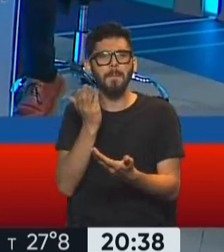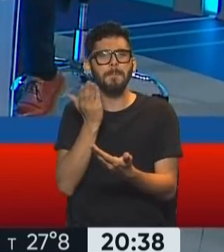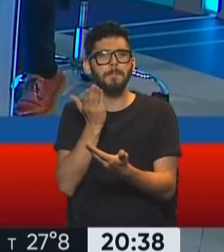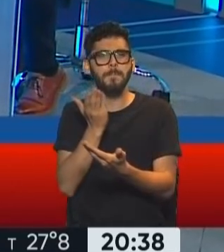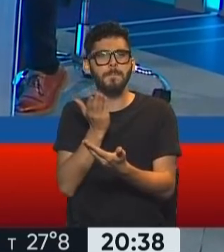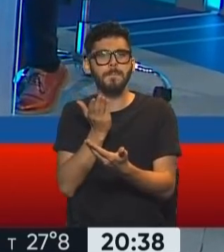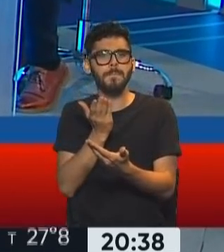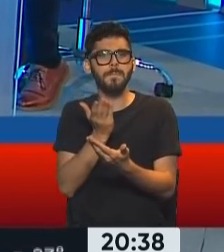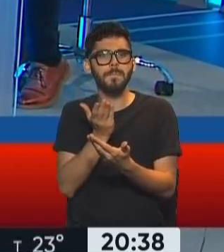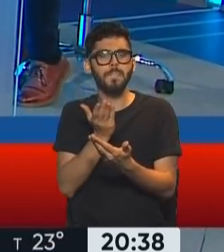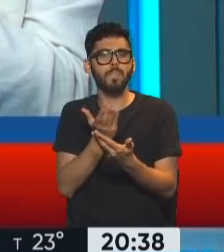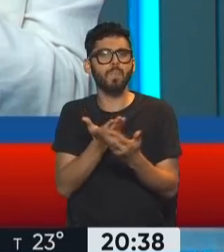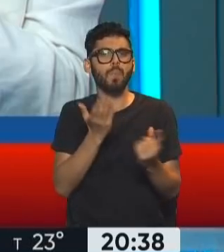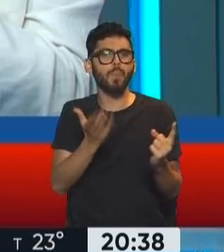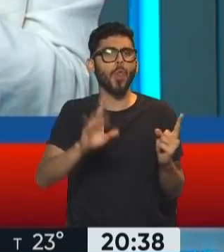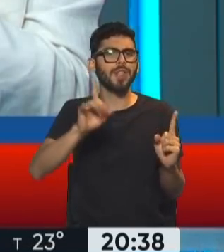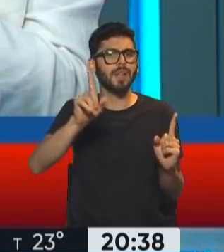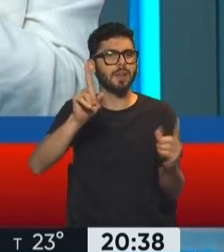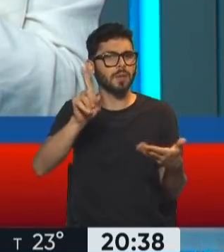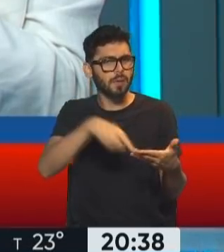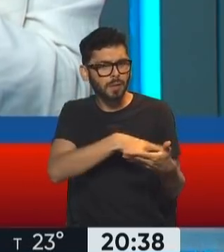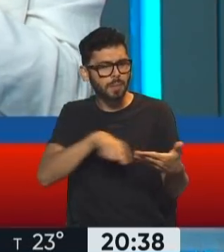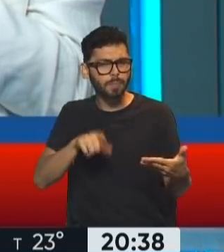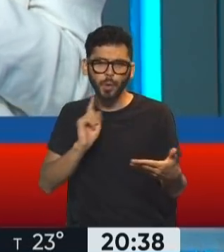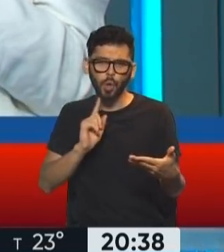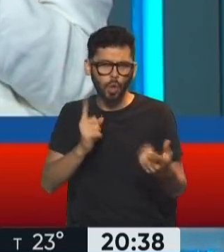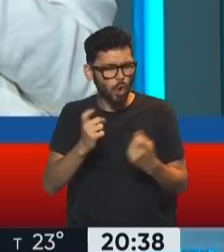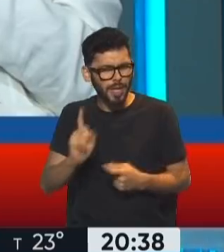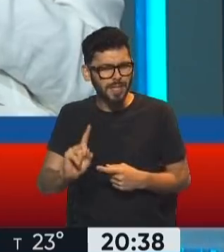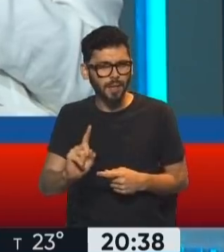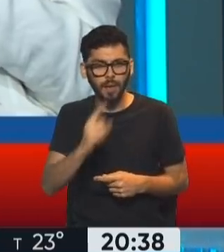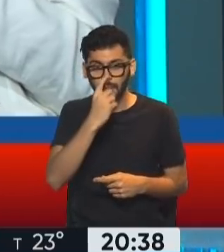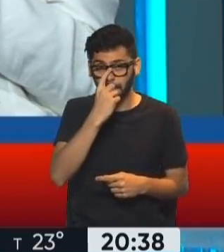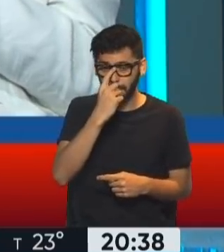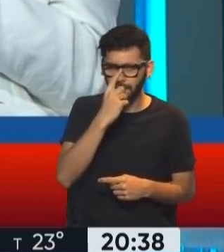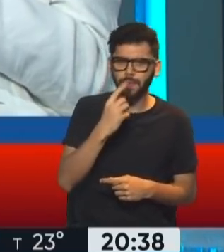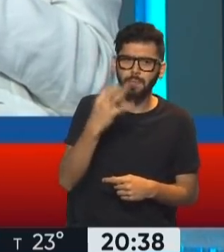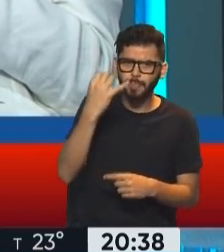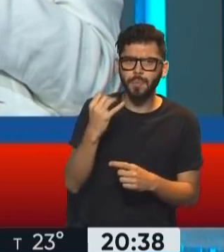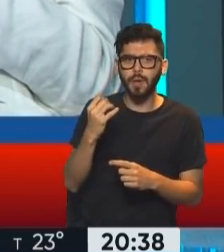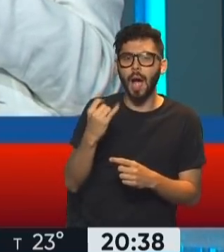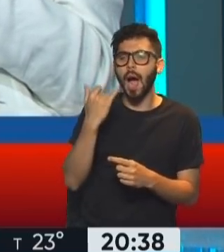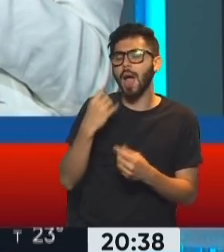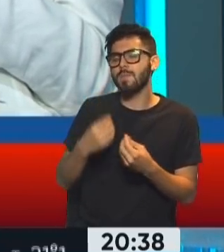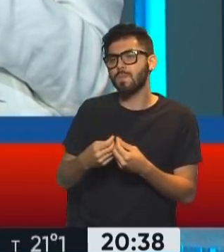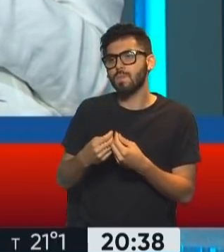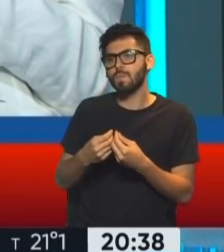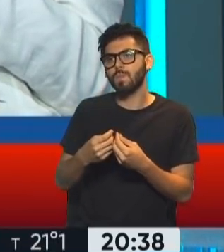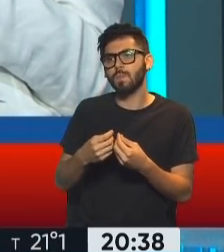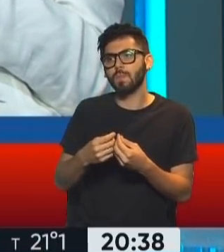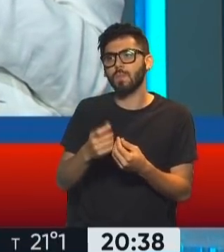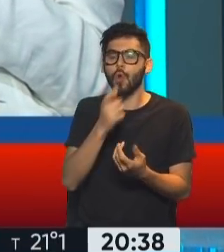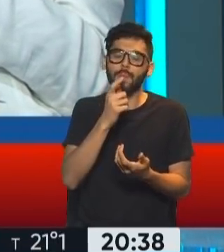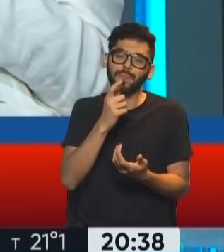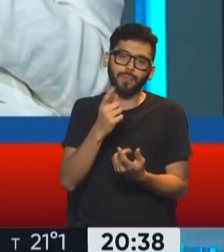cree que sea necesario. Sí, en rigor hay ejemplos a granel que parecen demostrar que no era